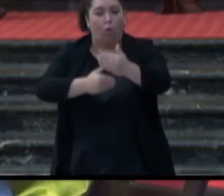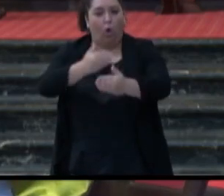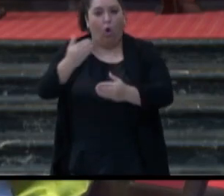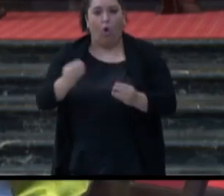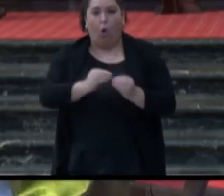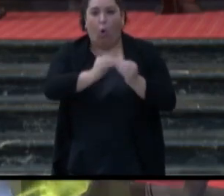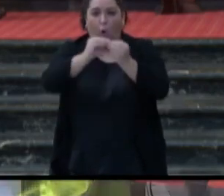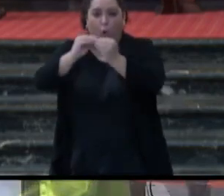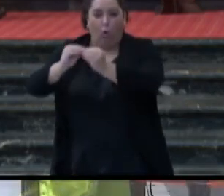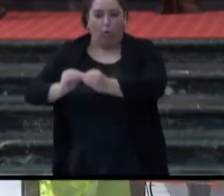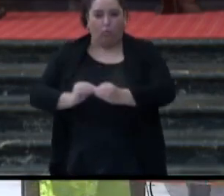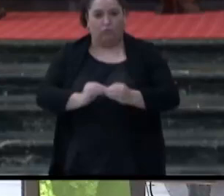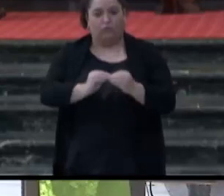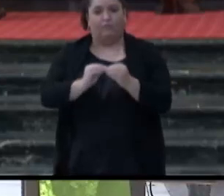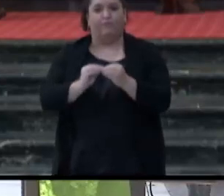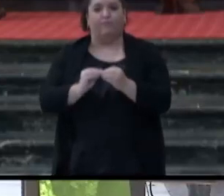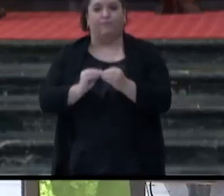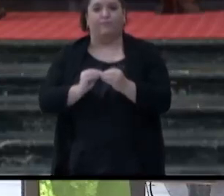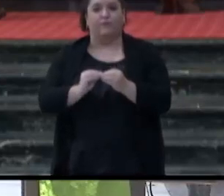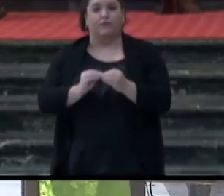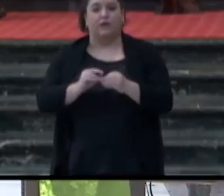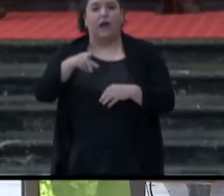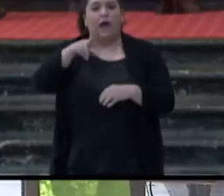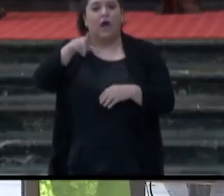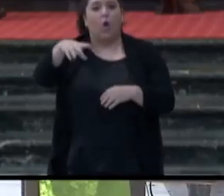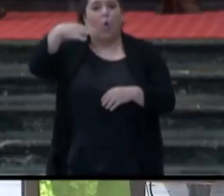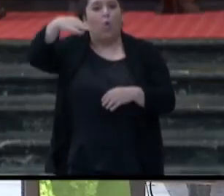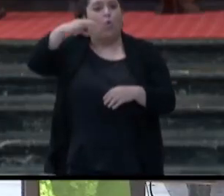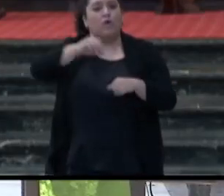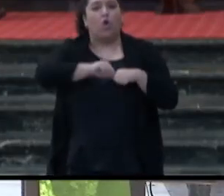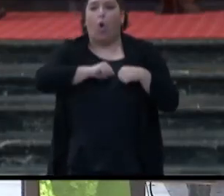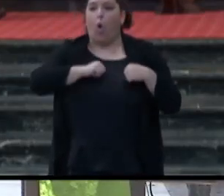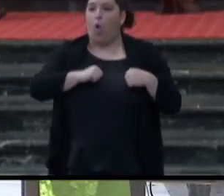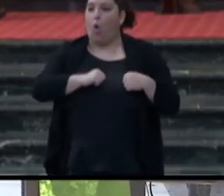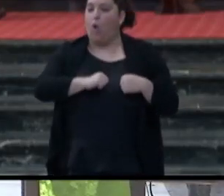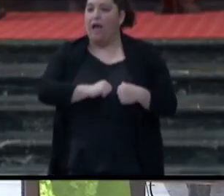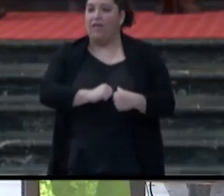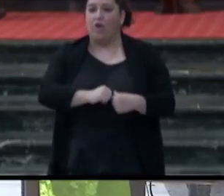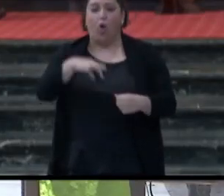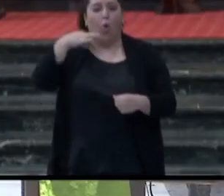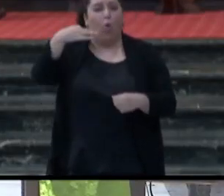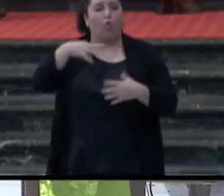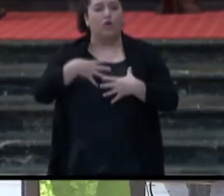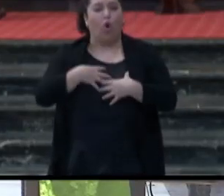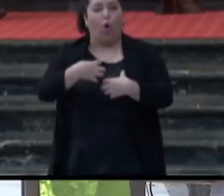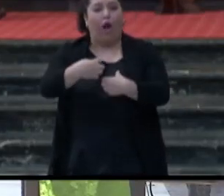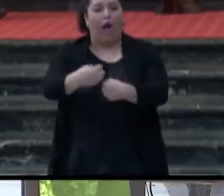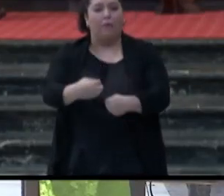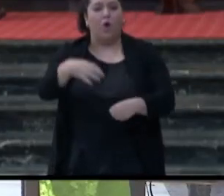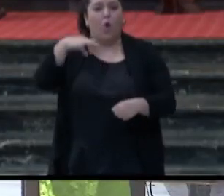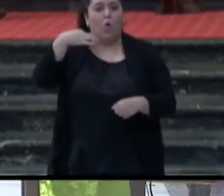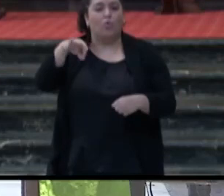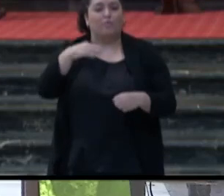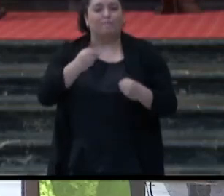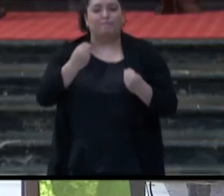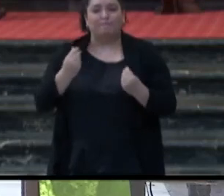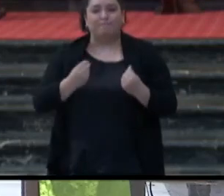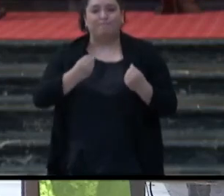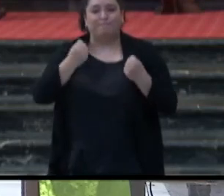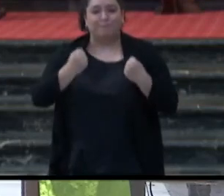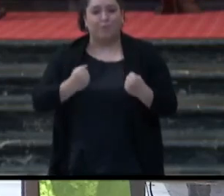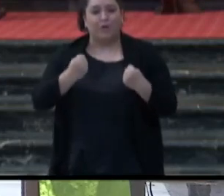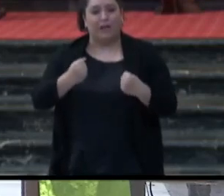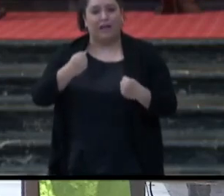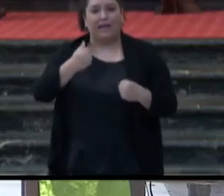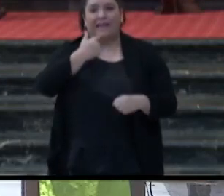común ahí sí que hay un solo corazón una sola alma una sola sustancia decimos en